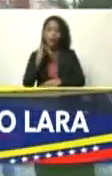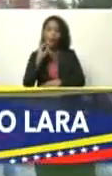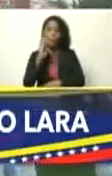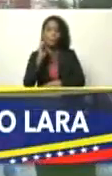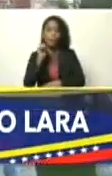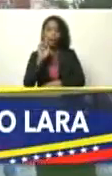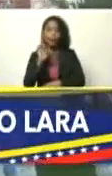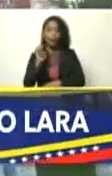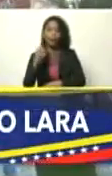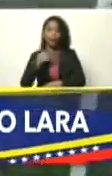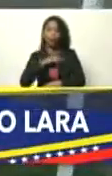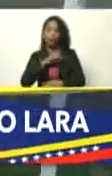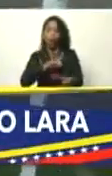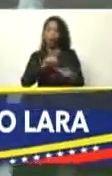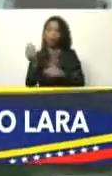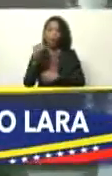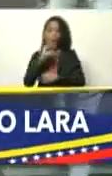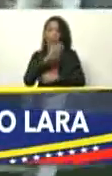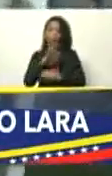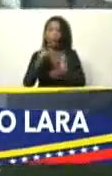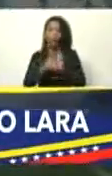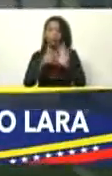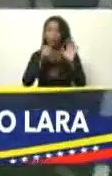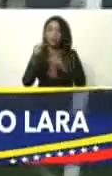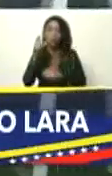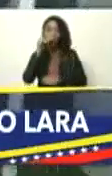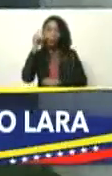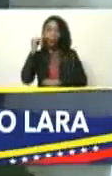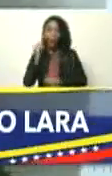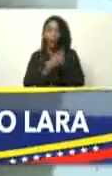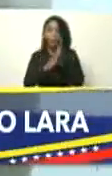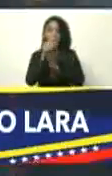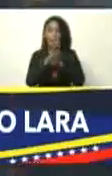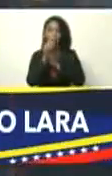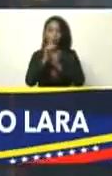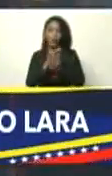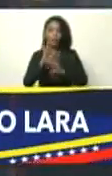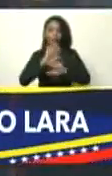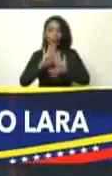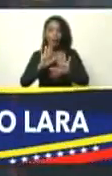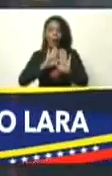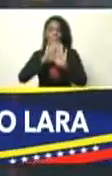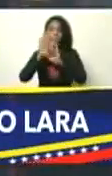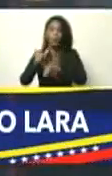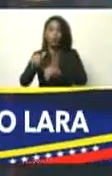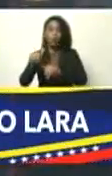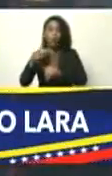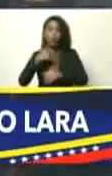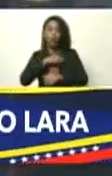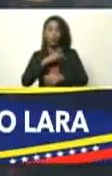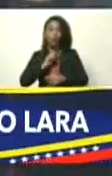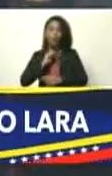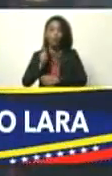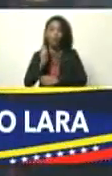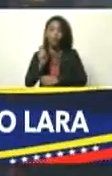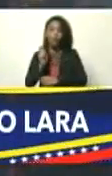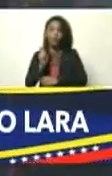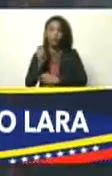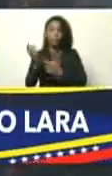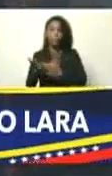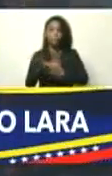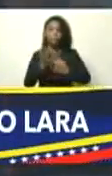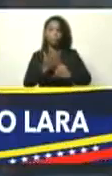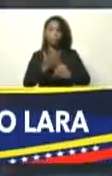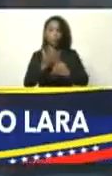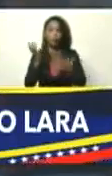más de 4.600 hombres y mujeres emprendedores que han sido apoyados a través de nuestro fondo. Va a recibir su